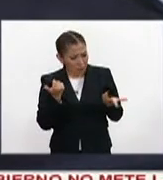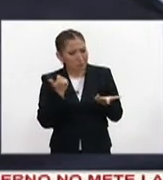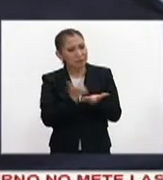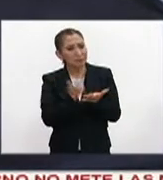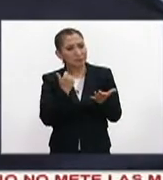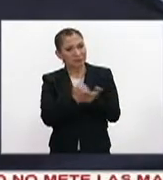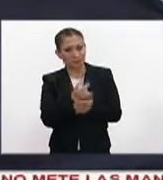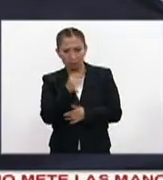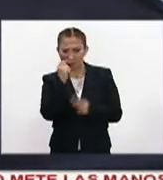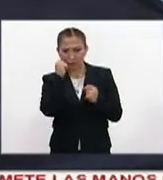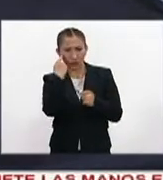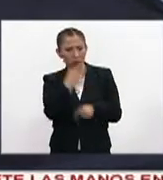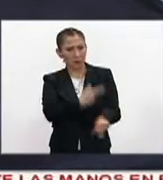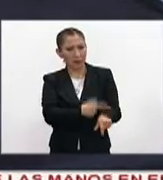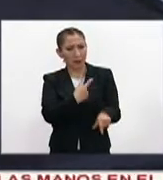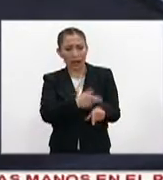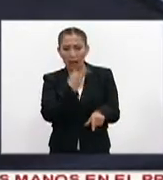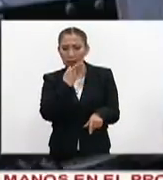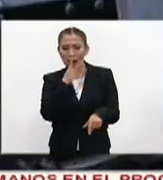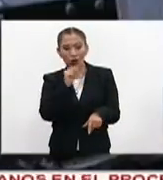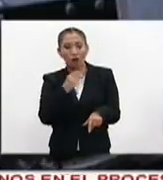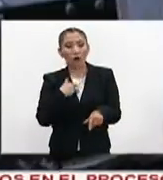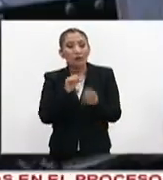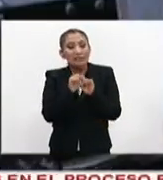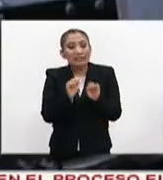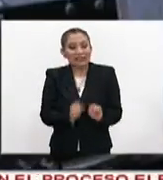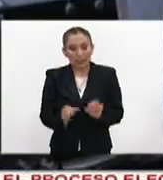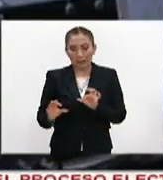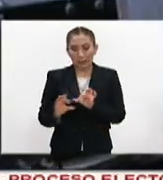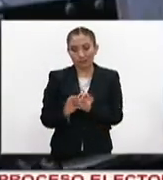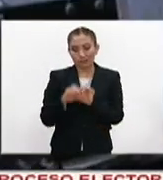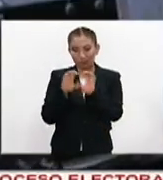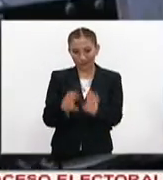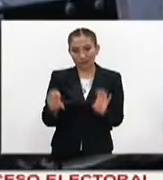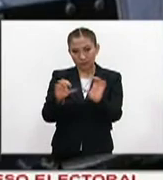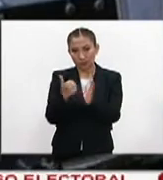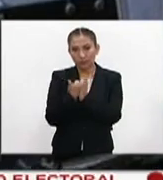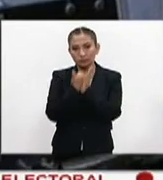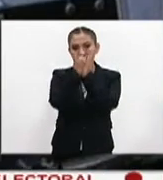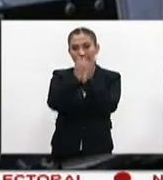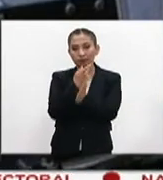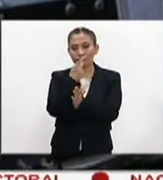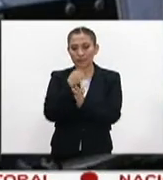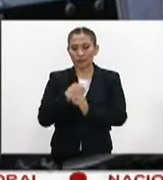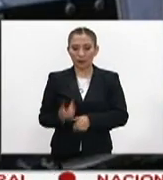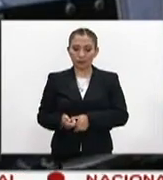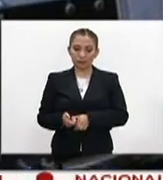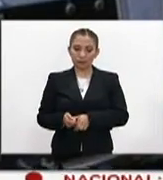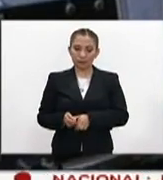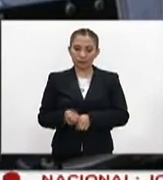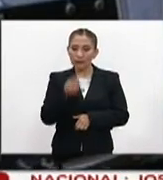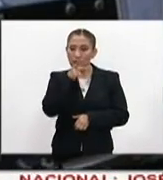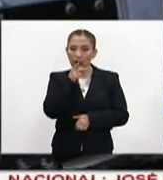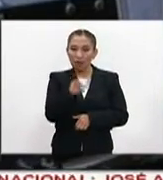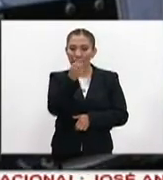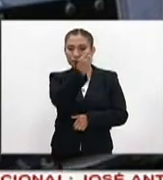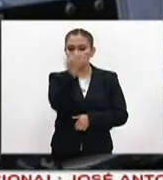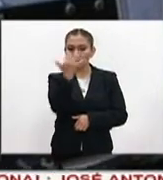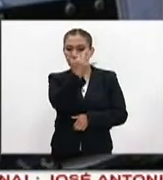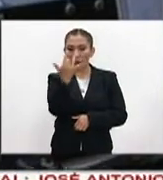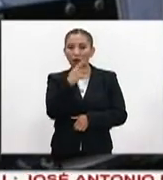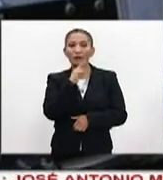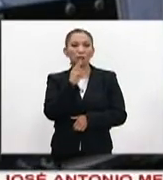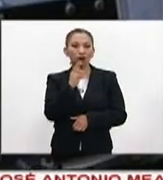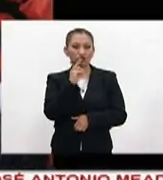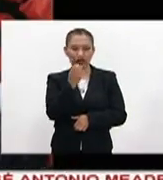con su complicación de no poder hablar, tenía un sistema computacional que le permitía hablar, o sea, le escribía palabras y la computadora hablaba, y aún